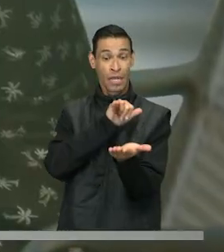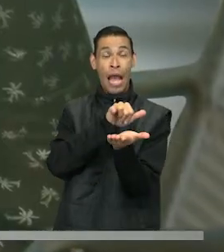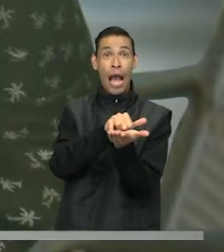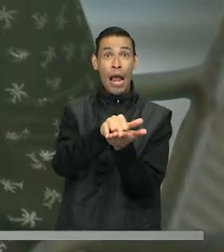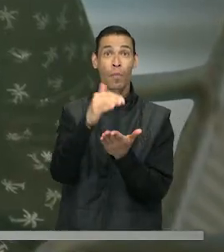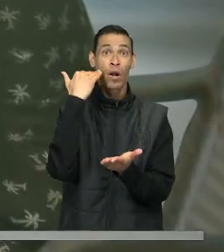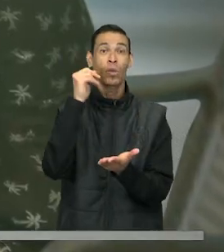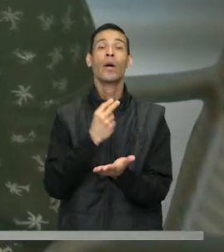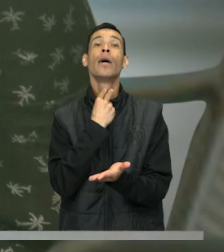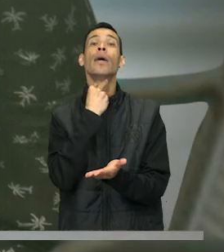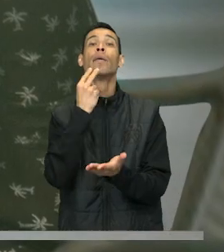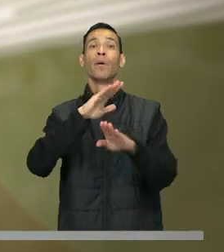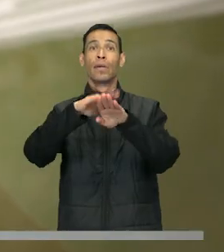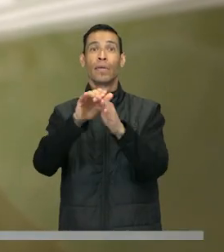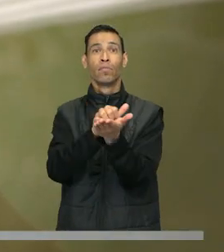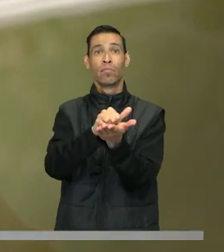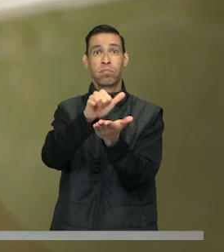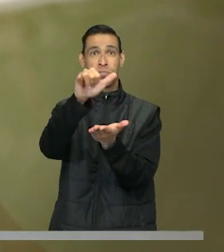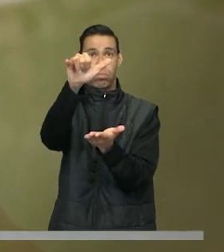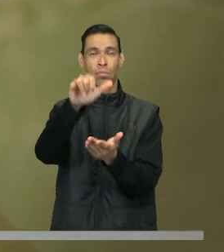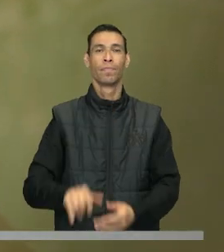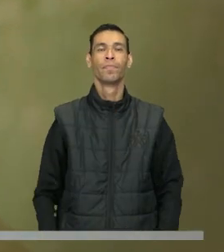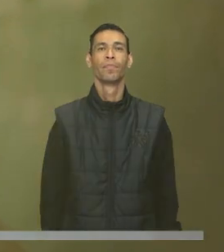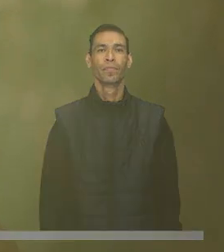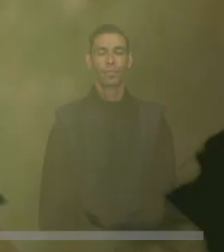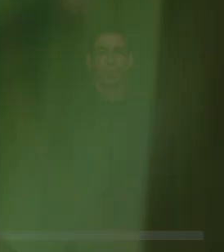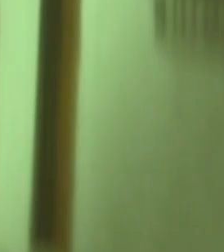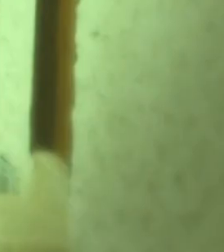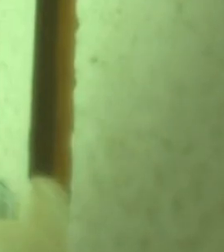Pasajeros con vuelo AS-2002, estamos abordando.